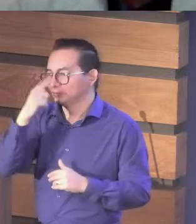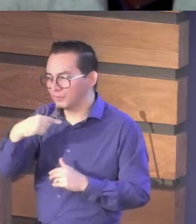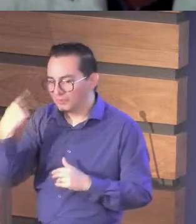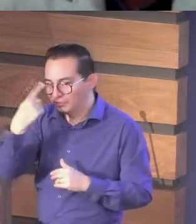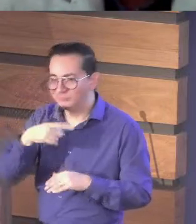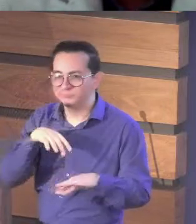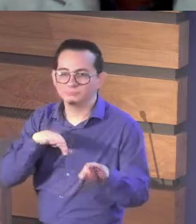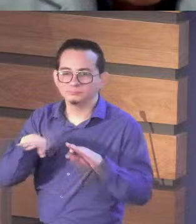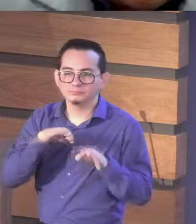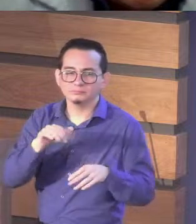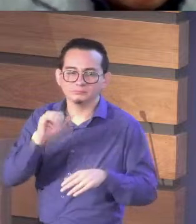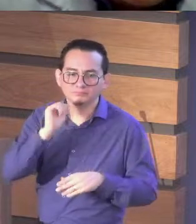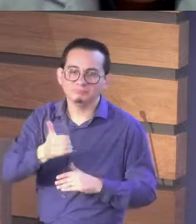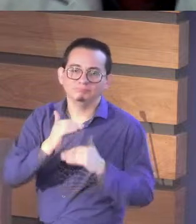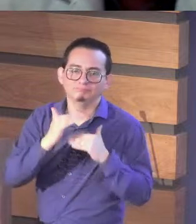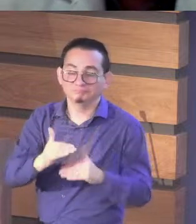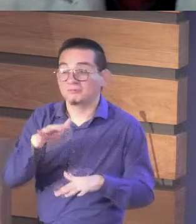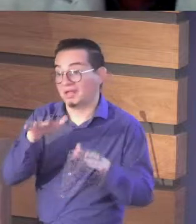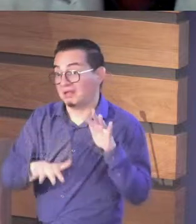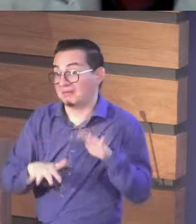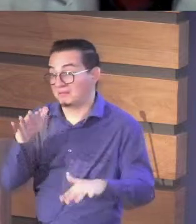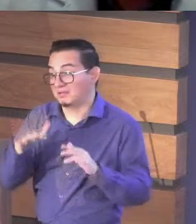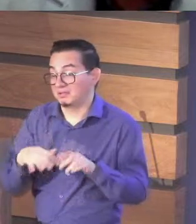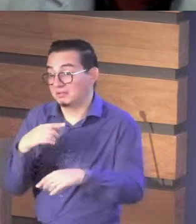Por ejemplo,